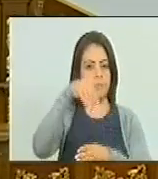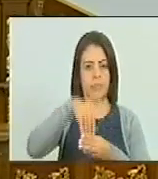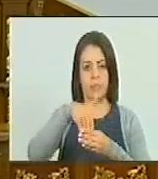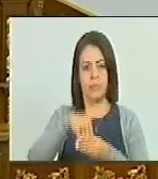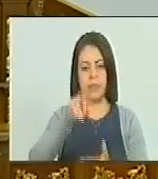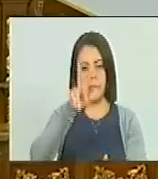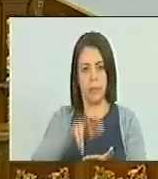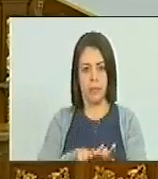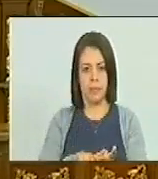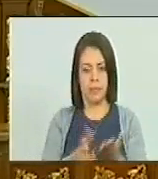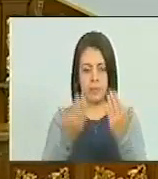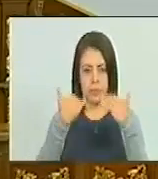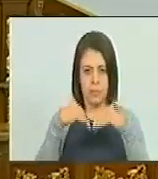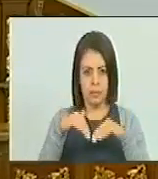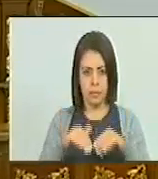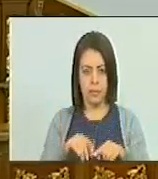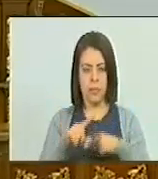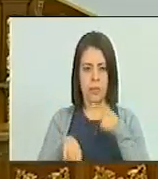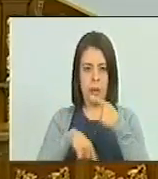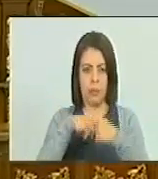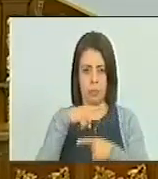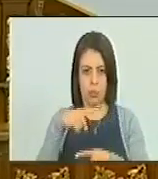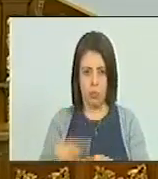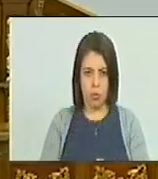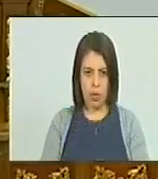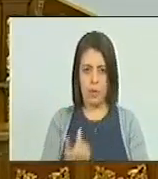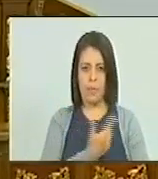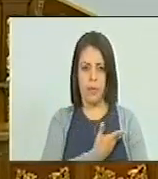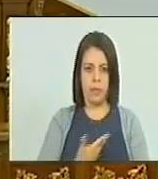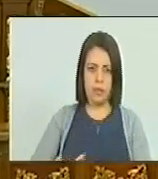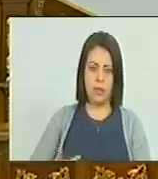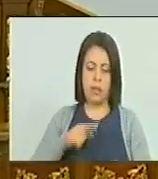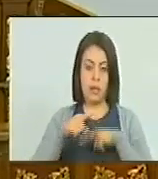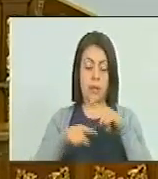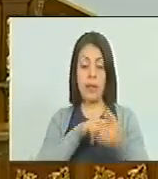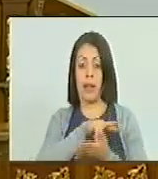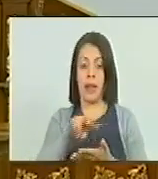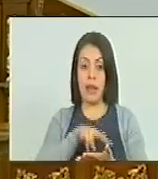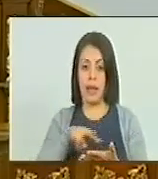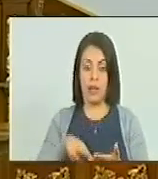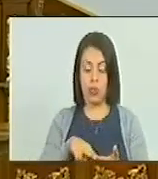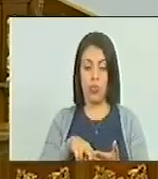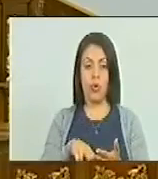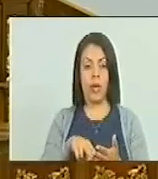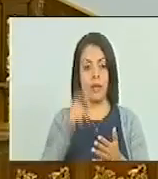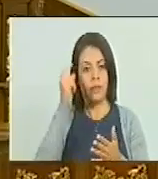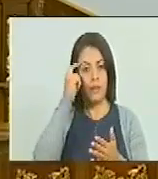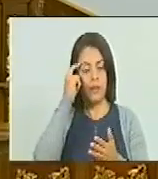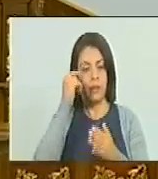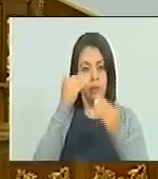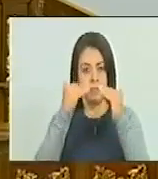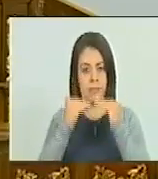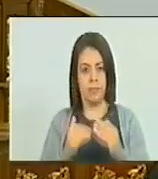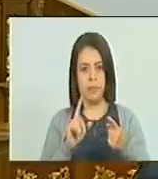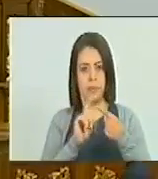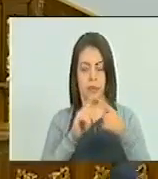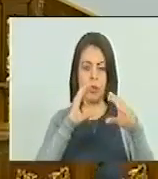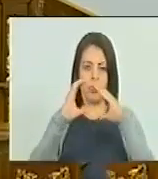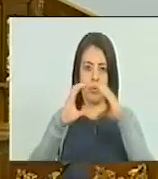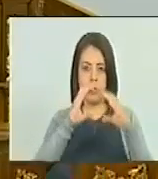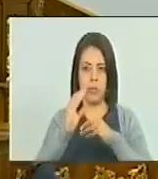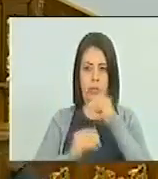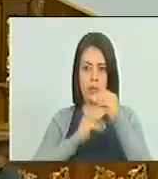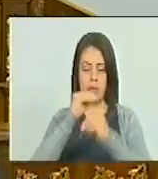votación, resultó aprobada. Posteriormente, el presidente ordenó dar lectura a la cuenta. Primero,